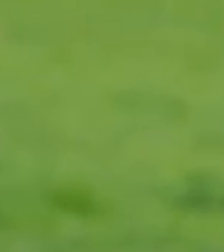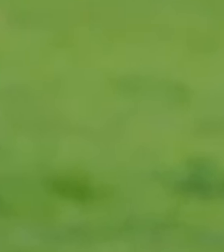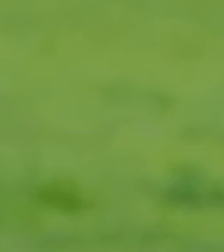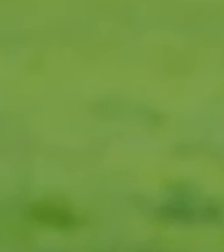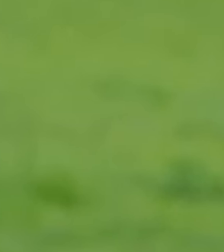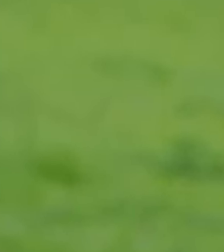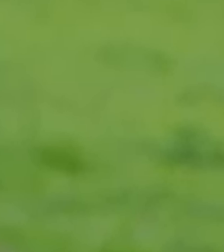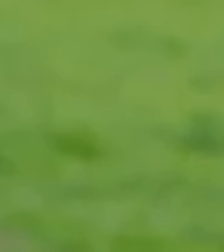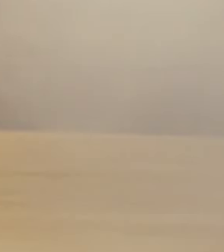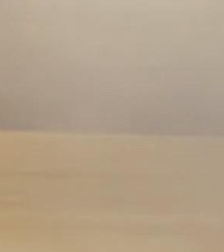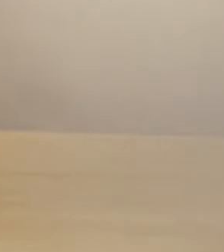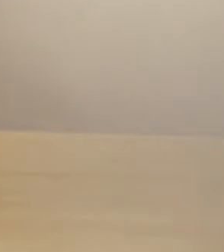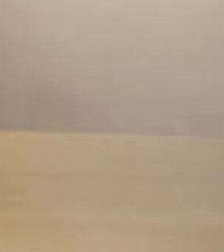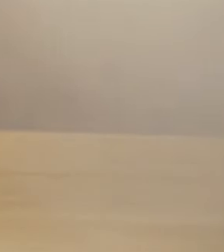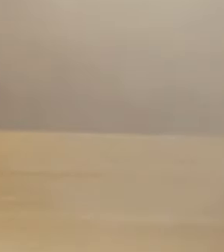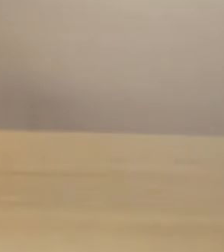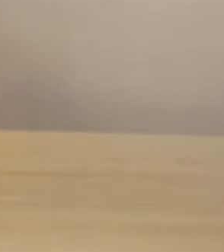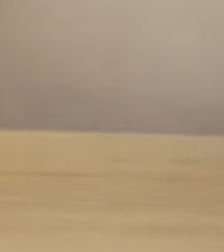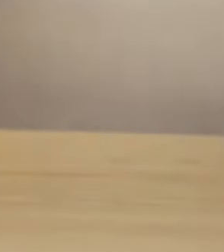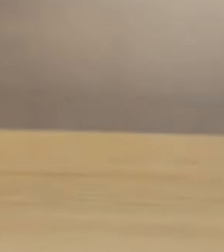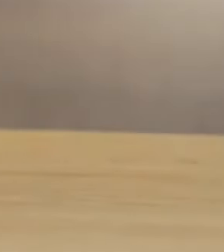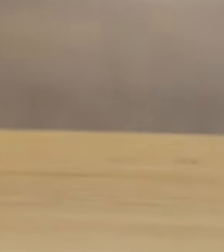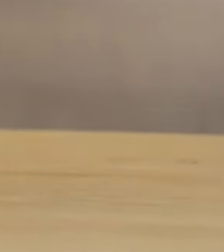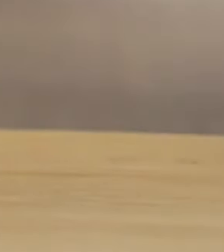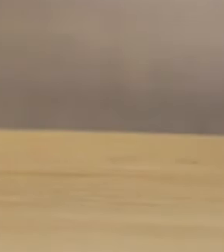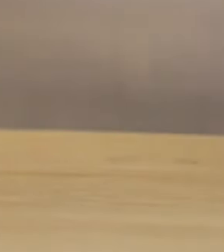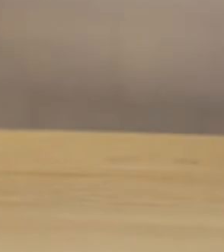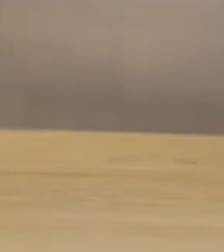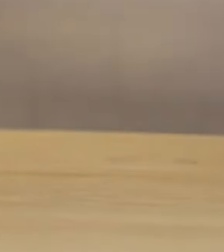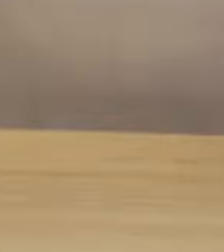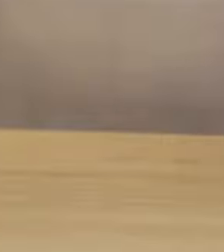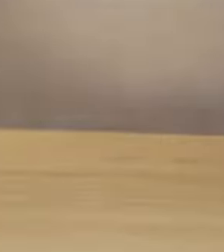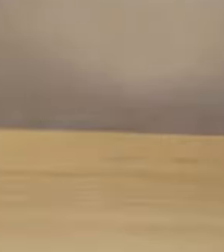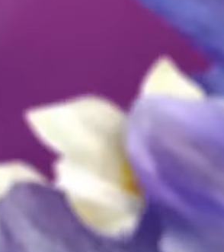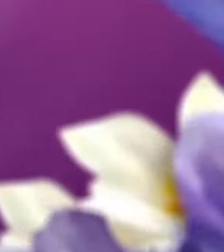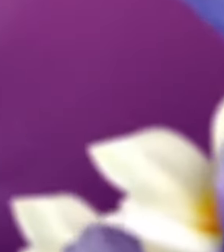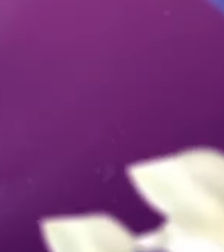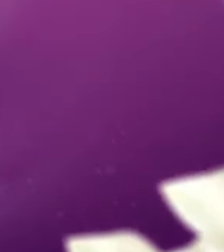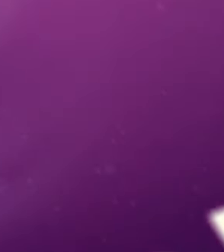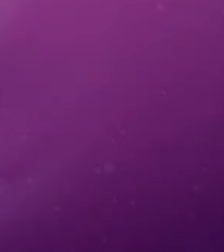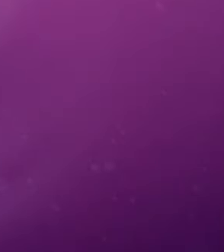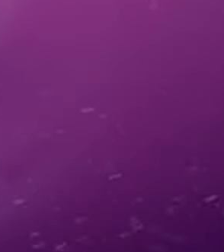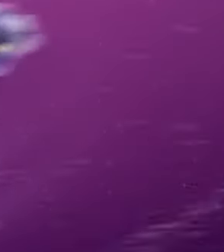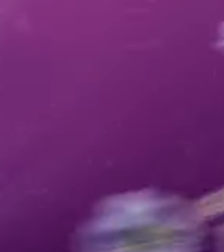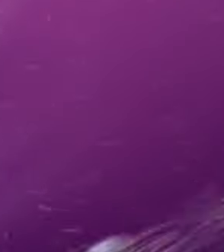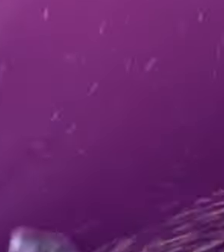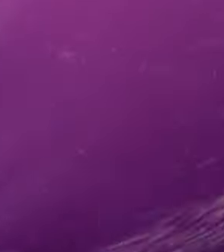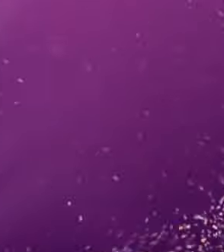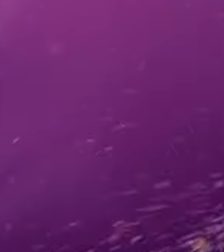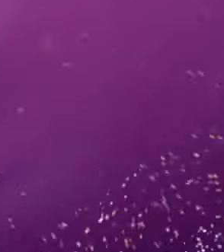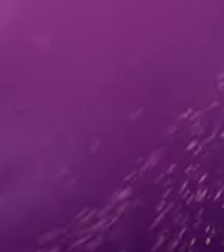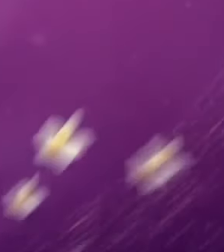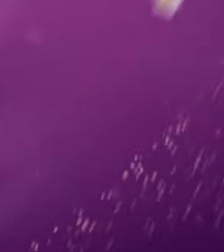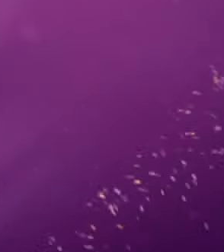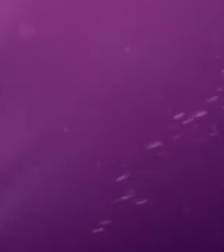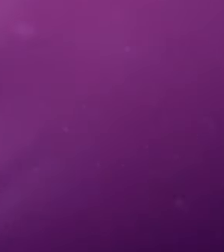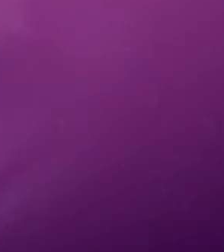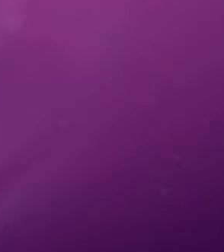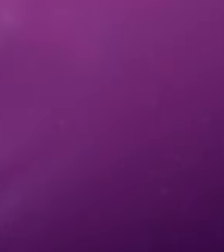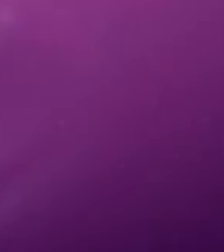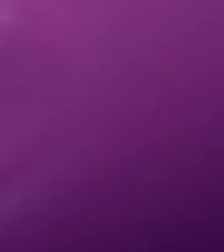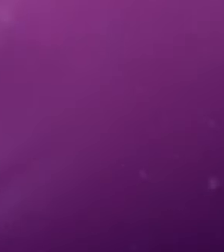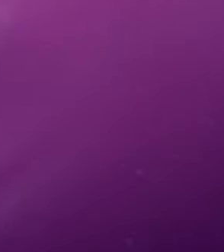fragancia a peonías. Sedal. Pelo tan increíble que nada nos frena. El perfume y la suavidad que acompañan a tu ropa tiene un precio